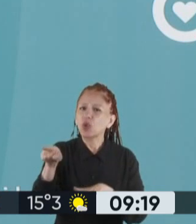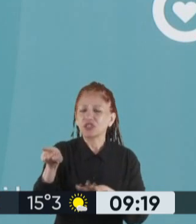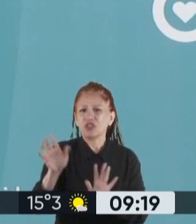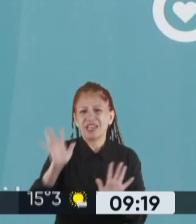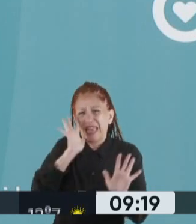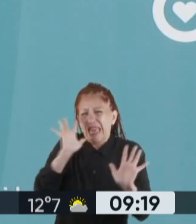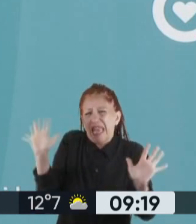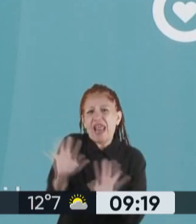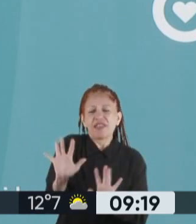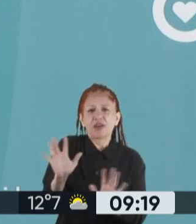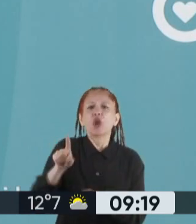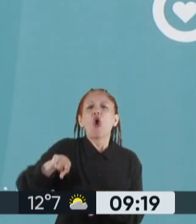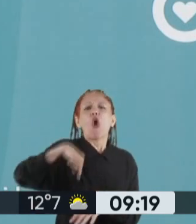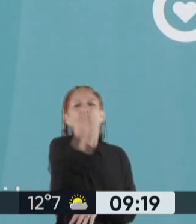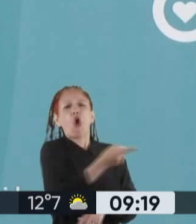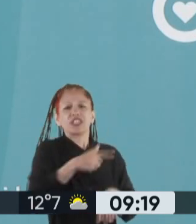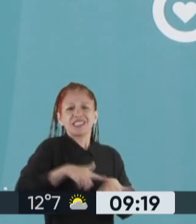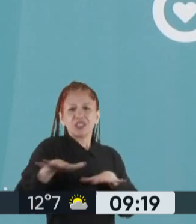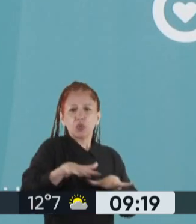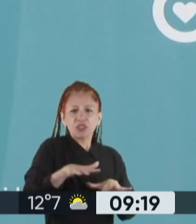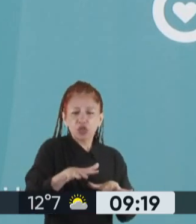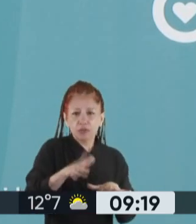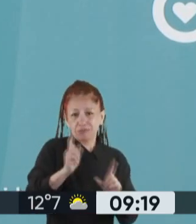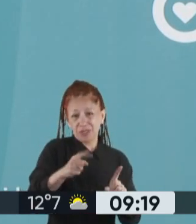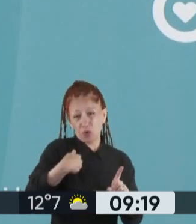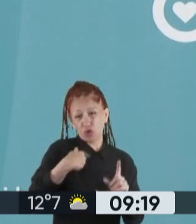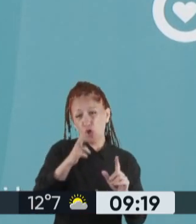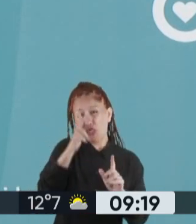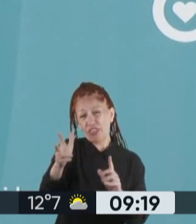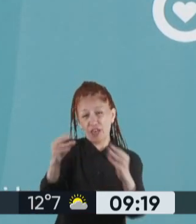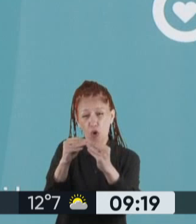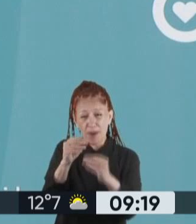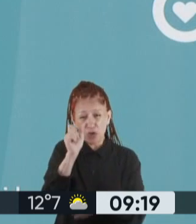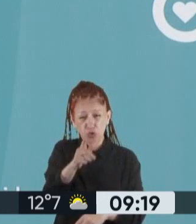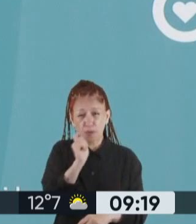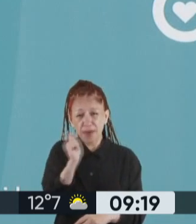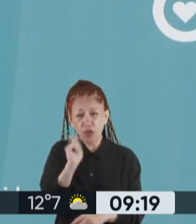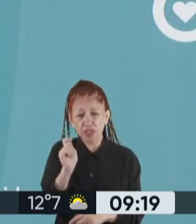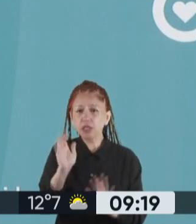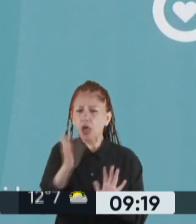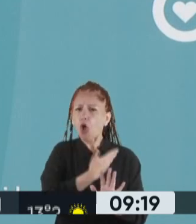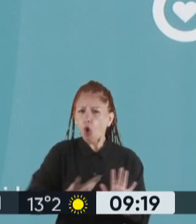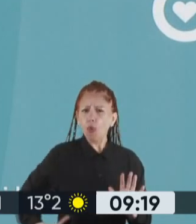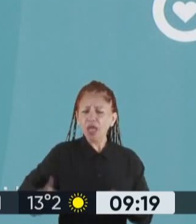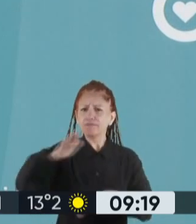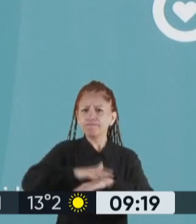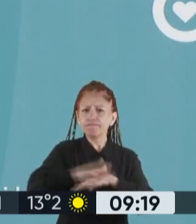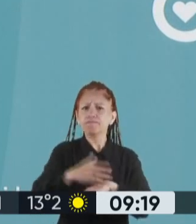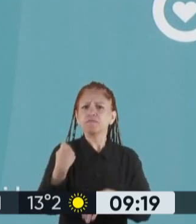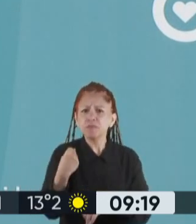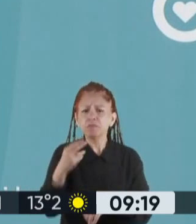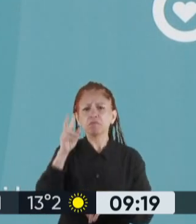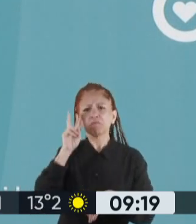es comparable con situaciones puntuales, como le contesté recién a su colega, de las cuales el gobierno se ocupa puntualmente y